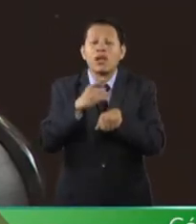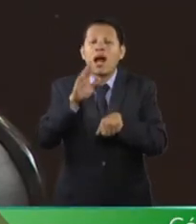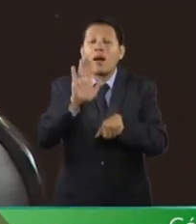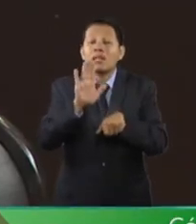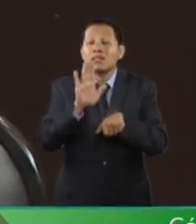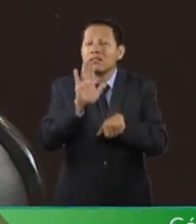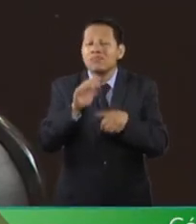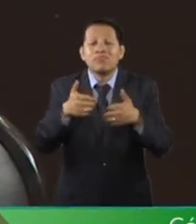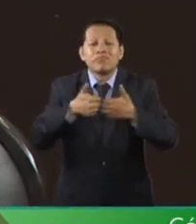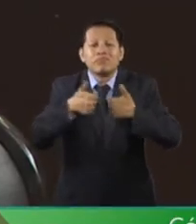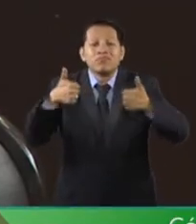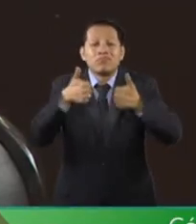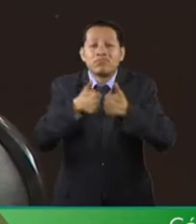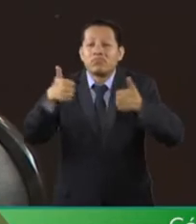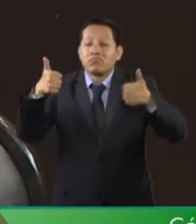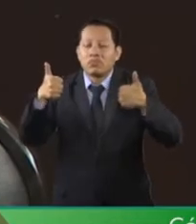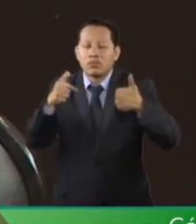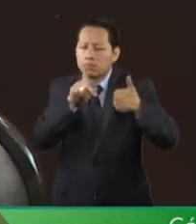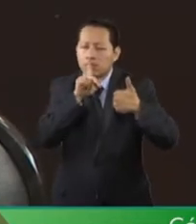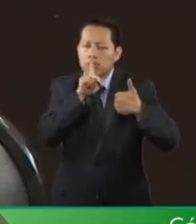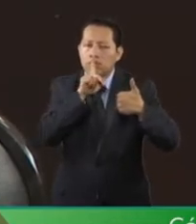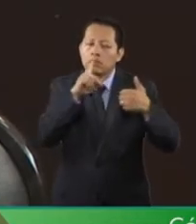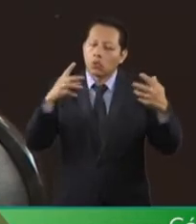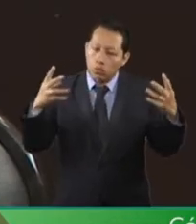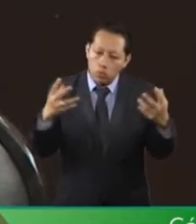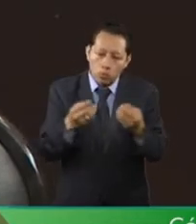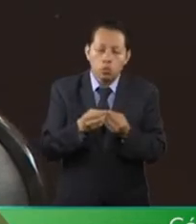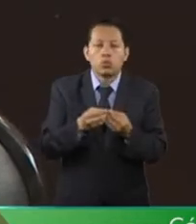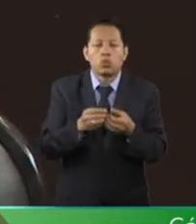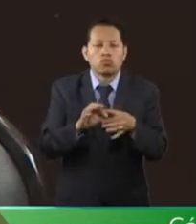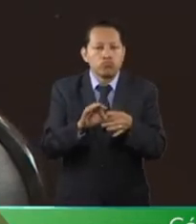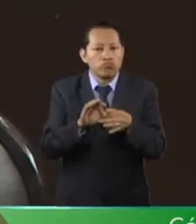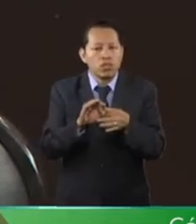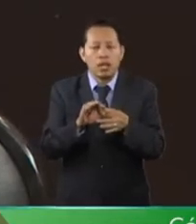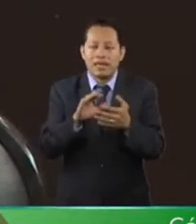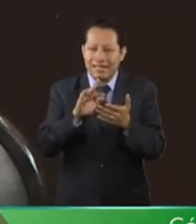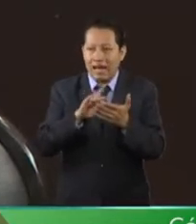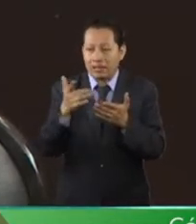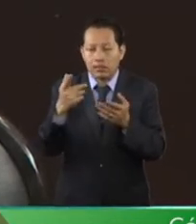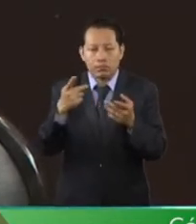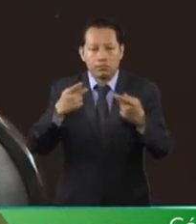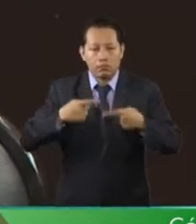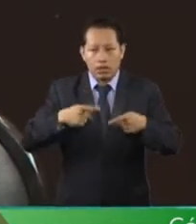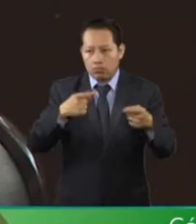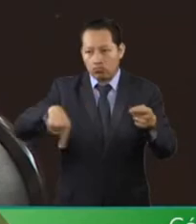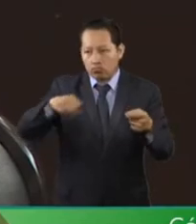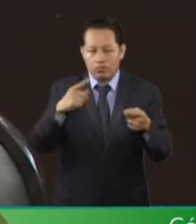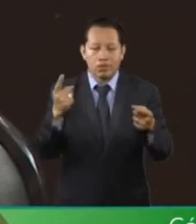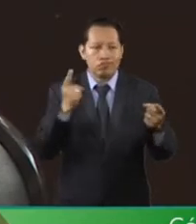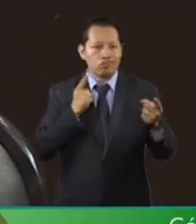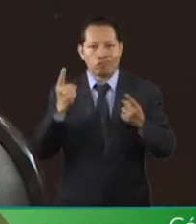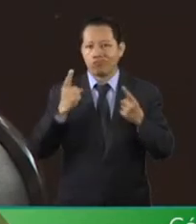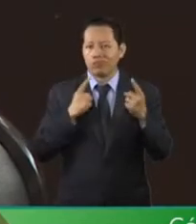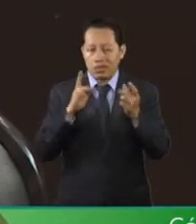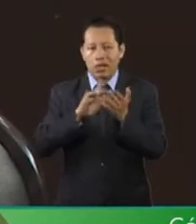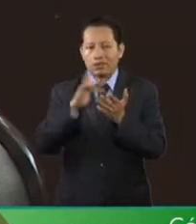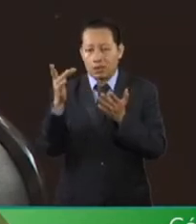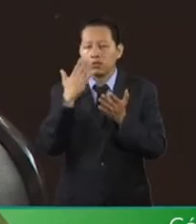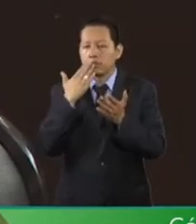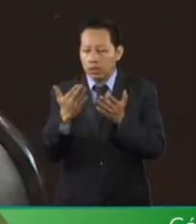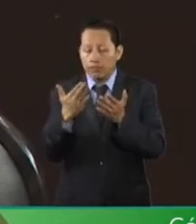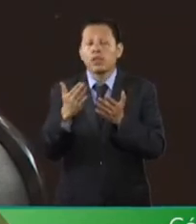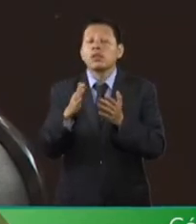sumar. Entonces, gracias a la gente que se acercó. Dicho esto, estamos viviendo ante